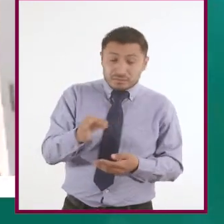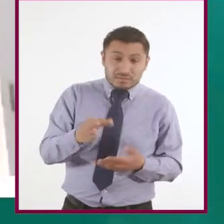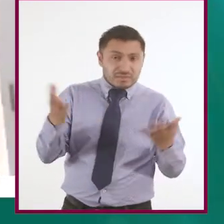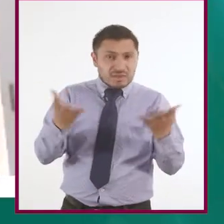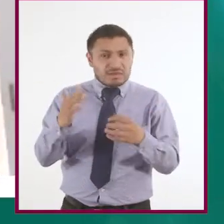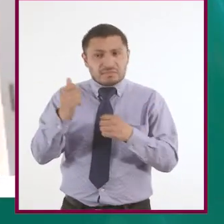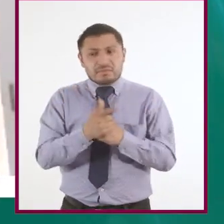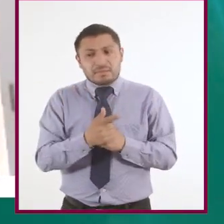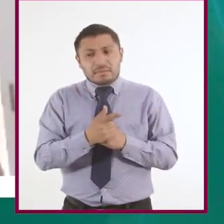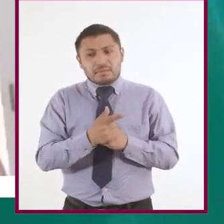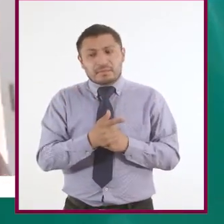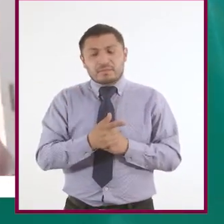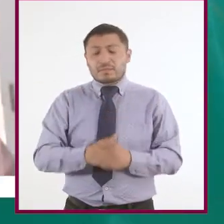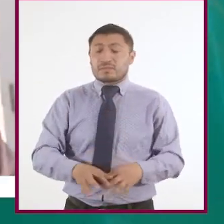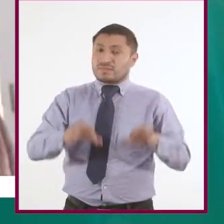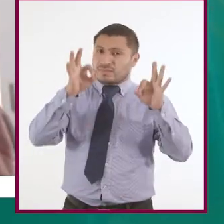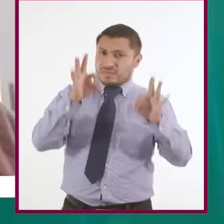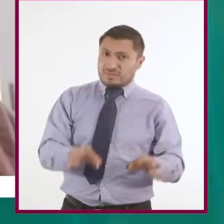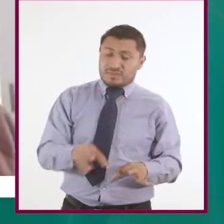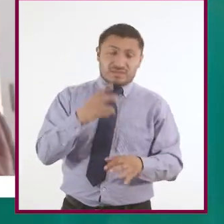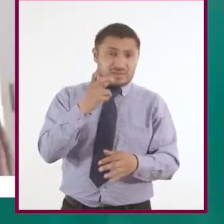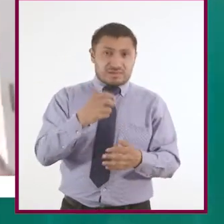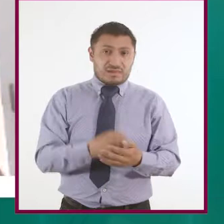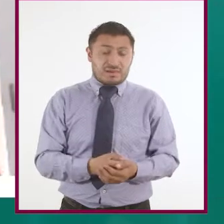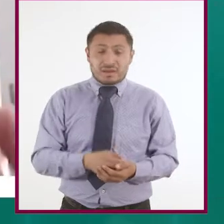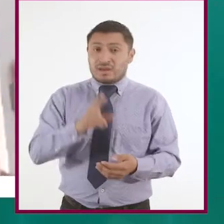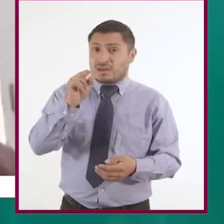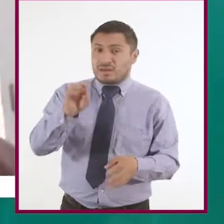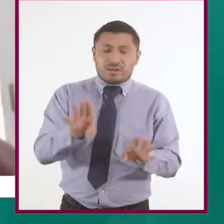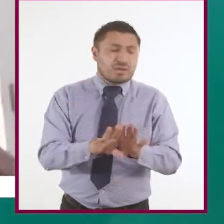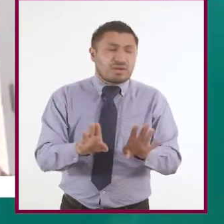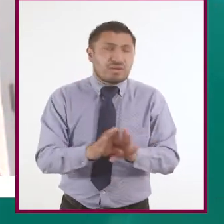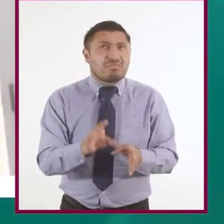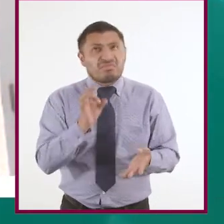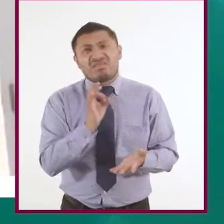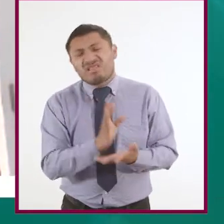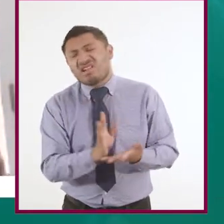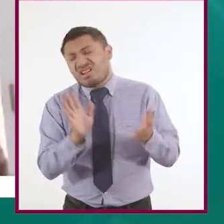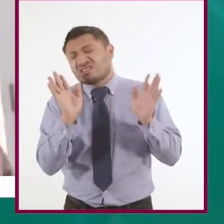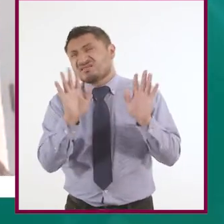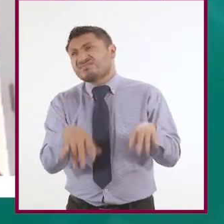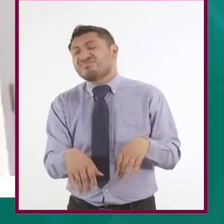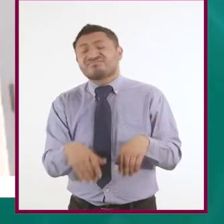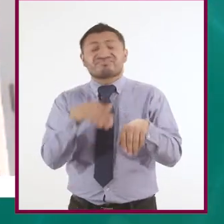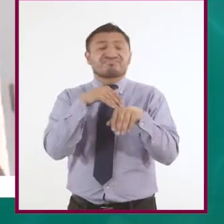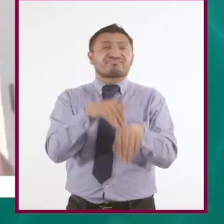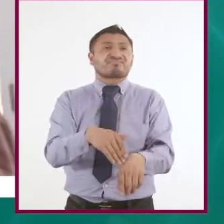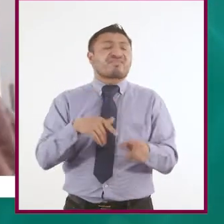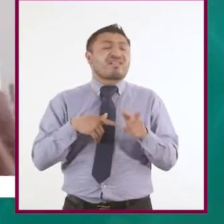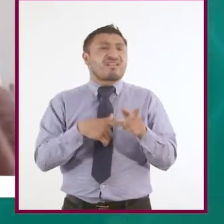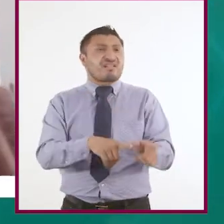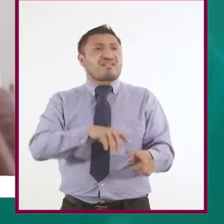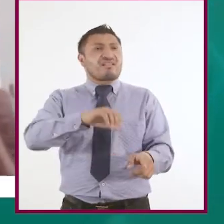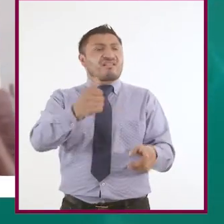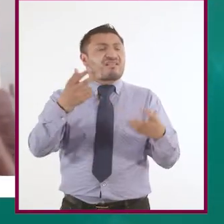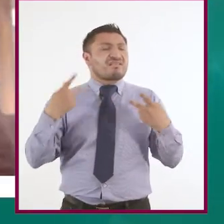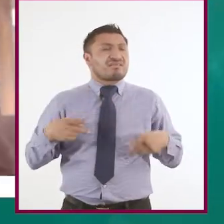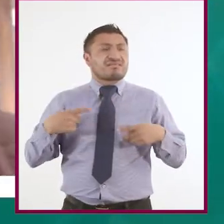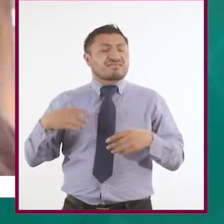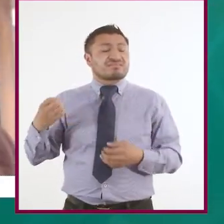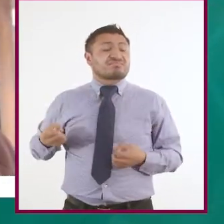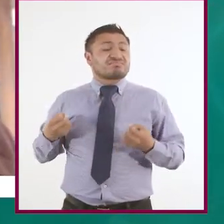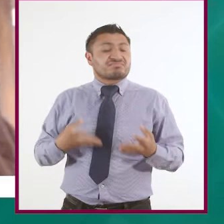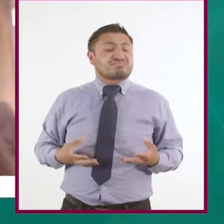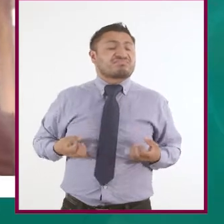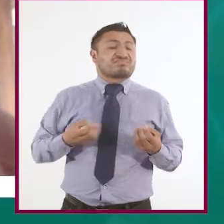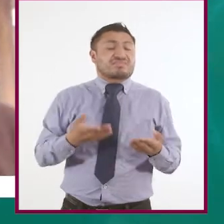algo auténtico con eso y no simplemente seguir lo que otros determinaron por nosotros. Bueno,